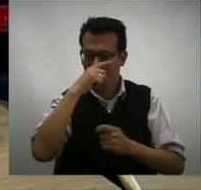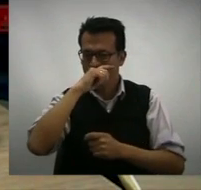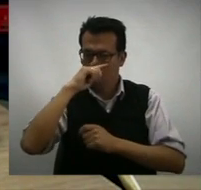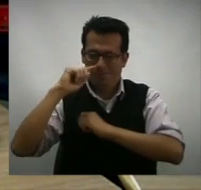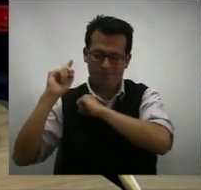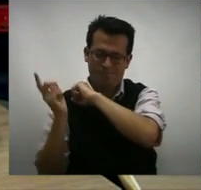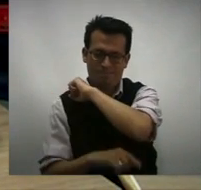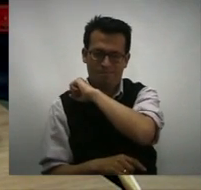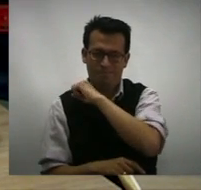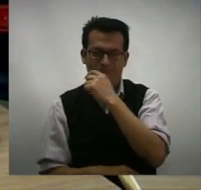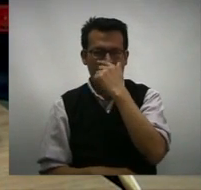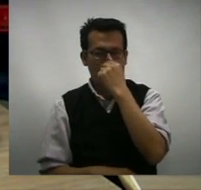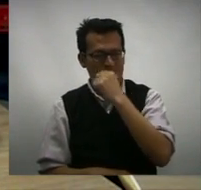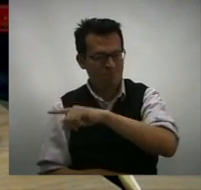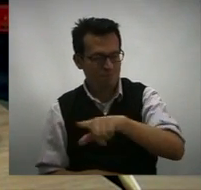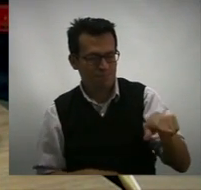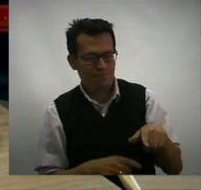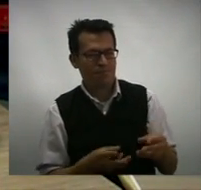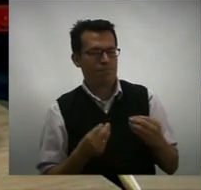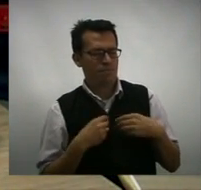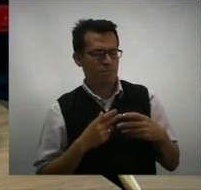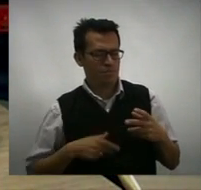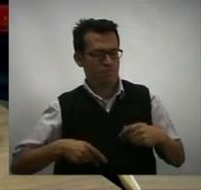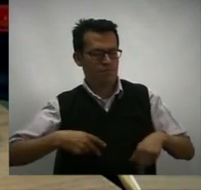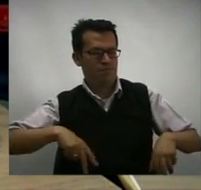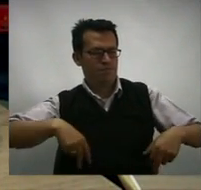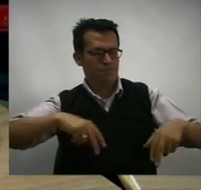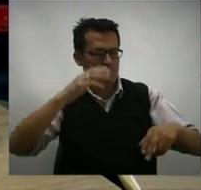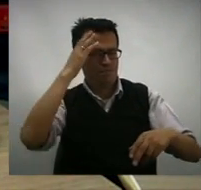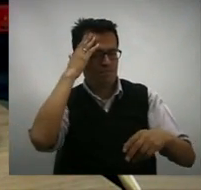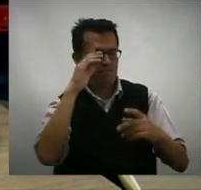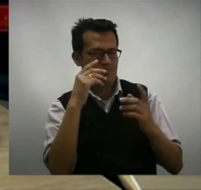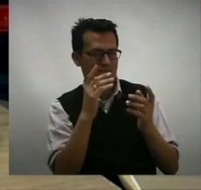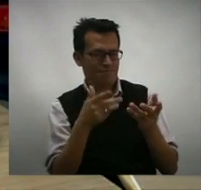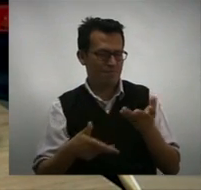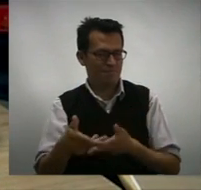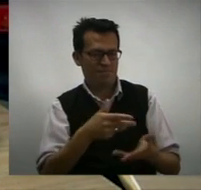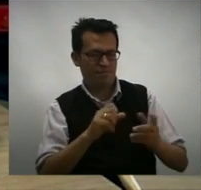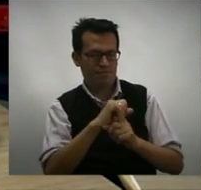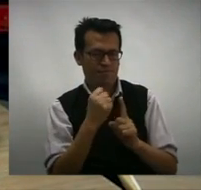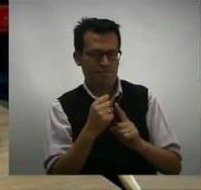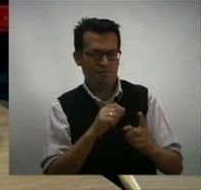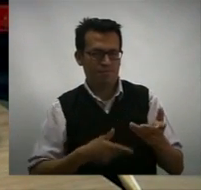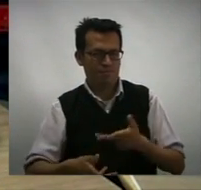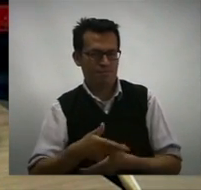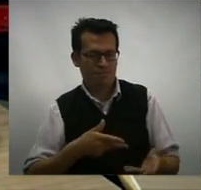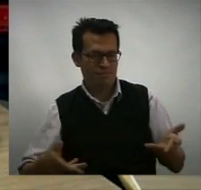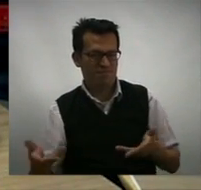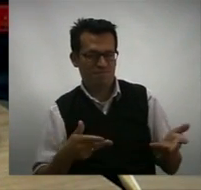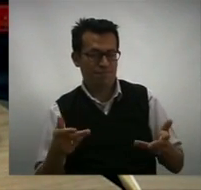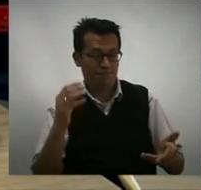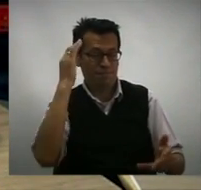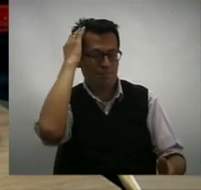alma entra en escena para vincularse a los procesos de sociabilidad mediante un simulacro histórico involucrando el mito